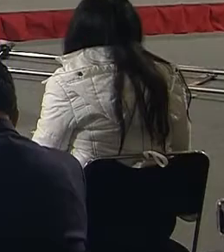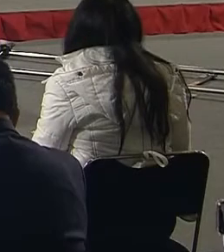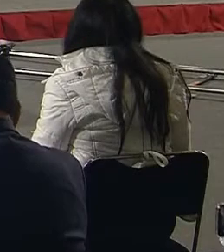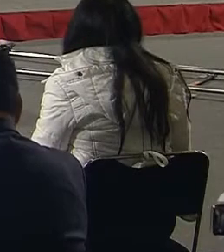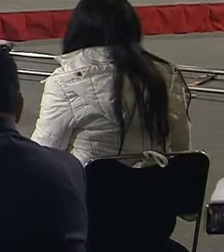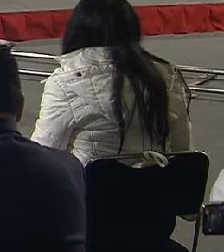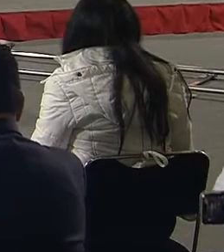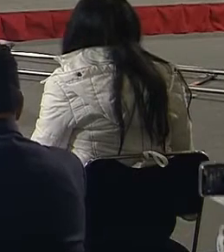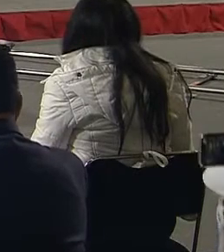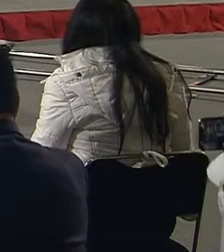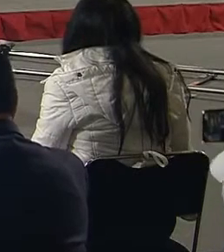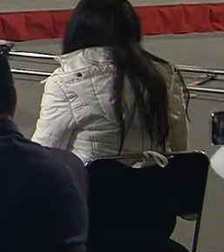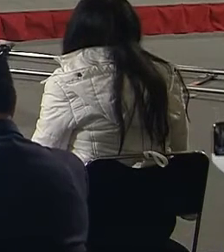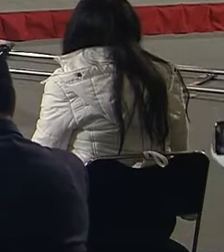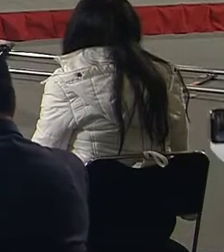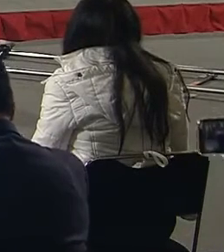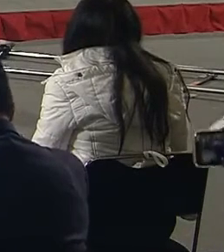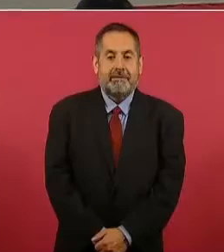días. Bueno, vamos a